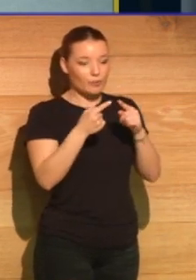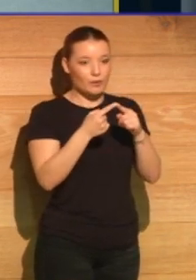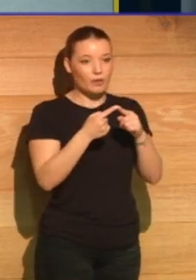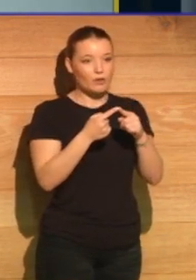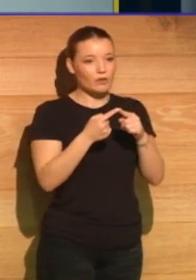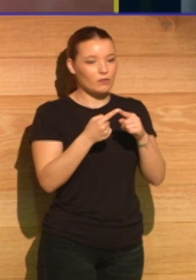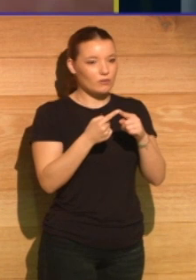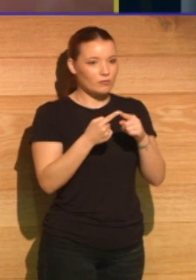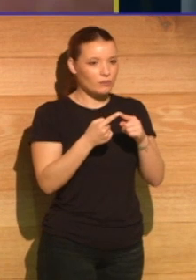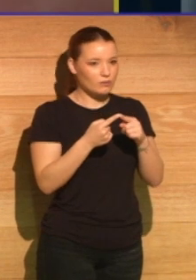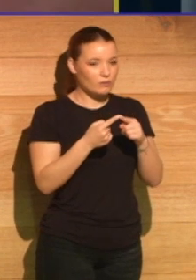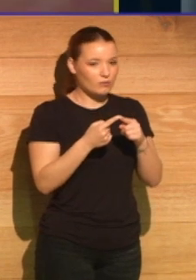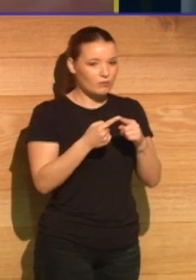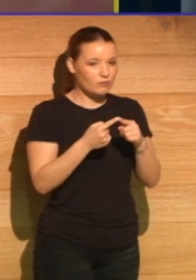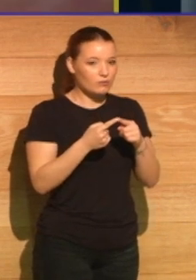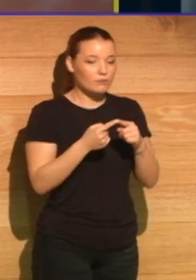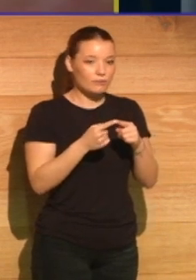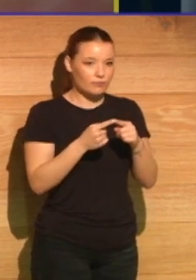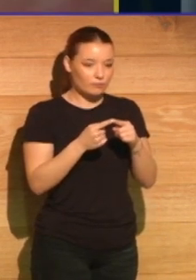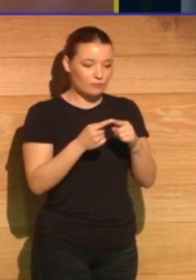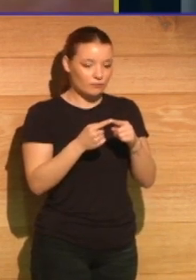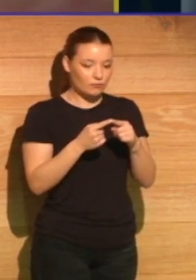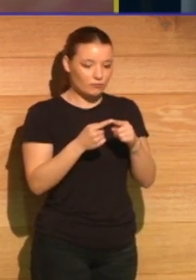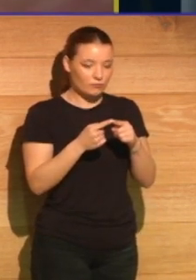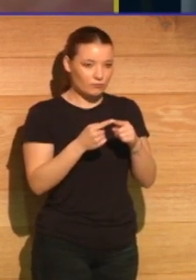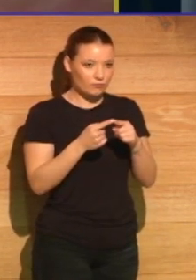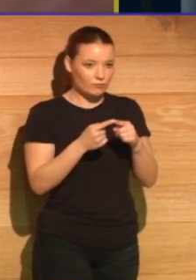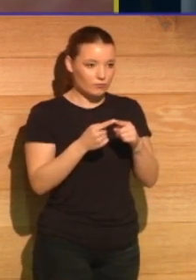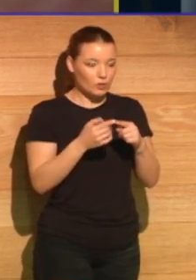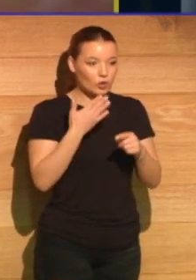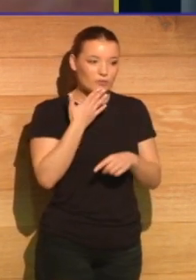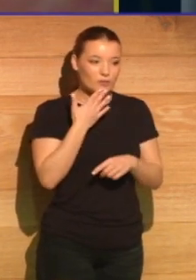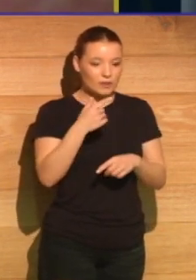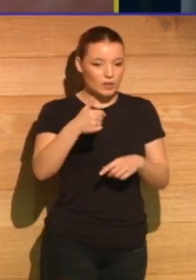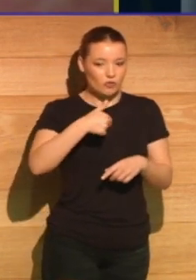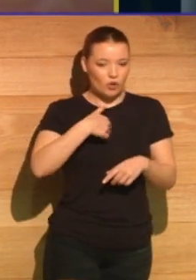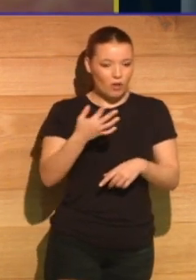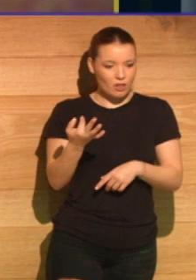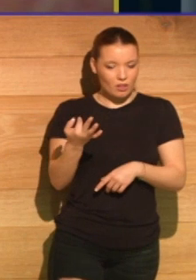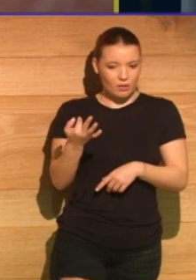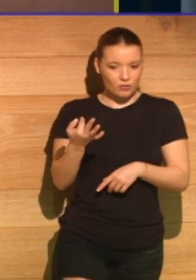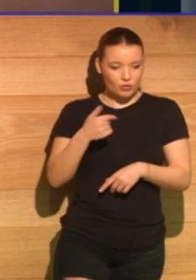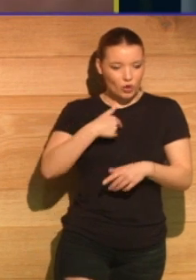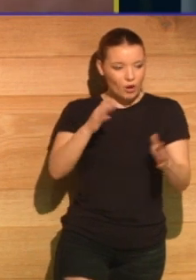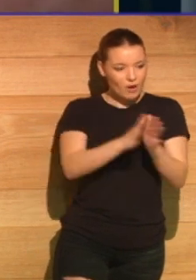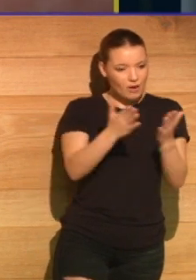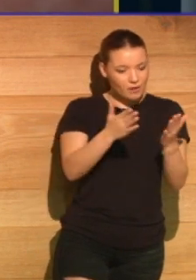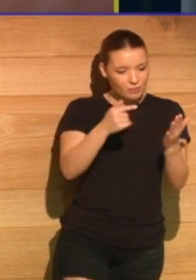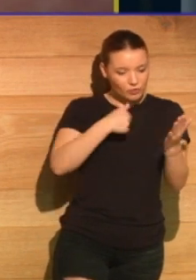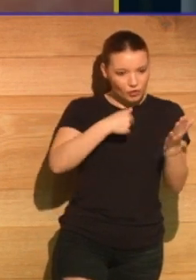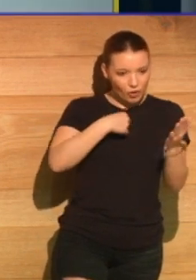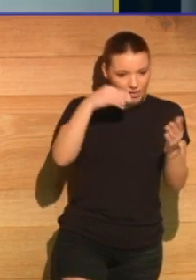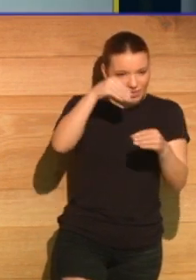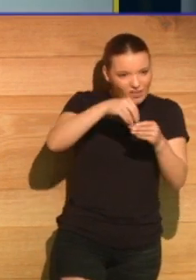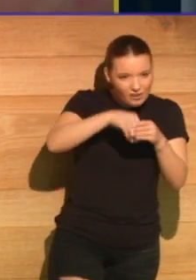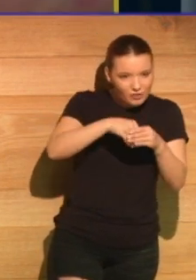aturdida, de decir, bueno, yo merezco estar aquí en este grupo de gigantes